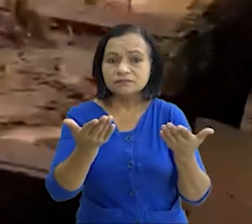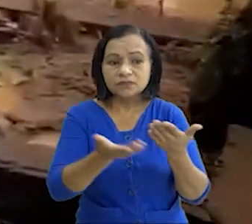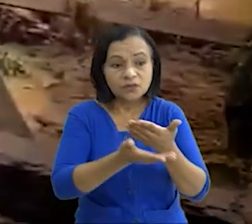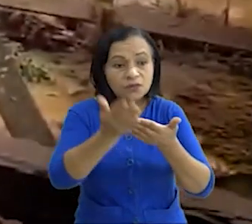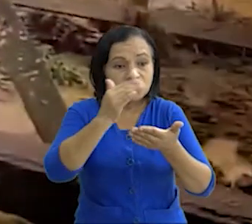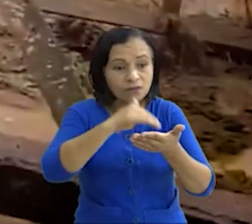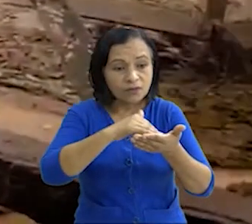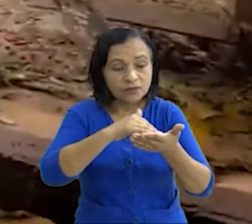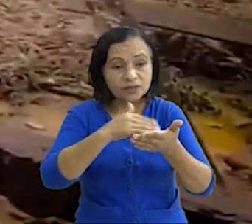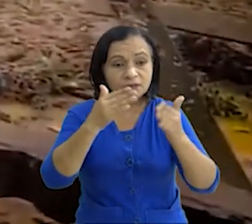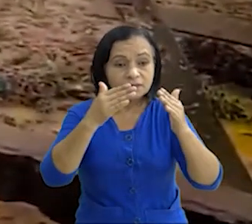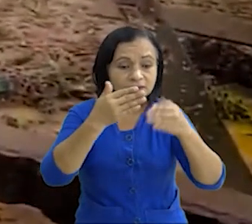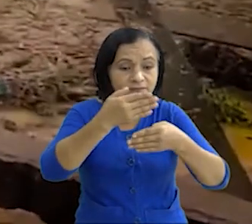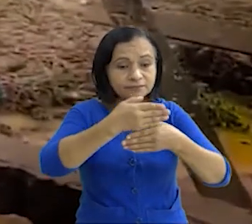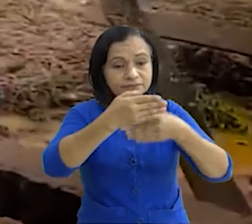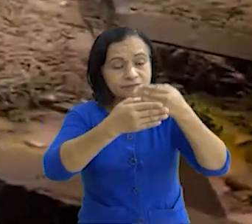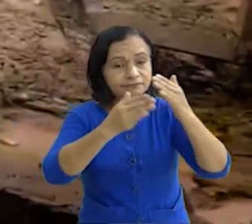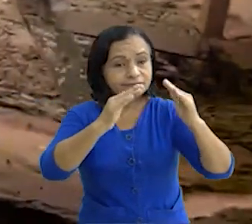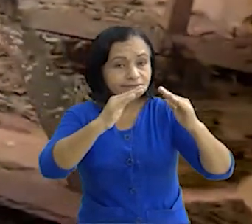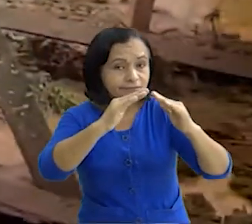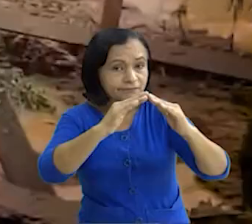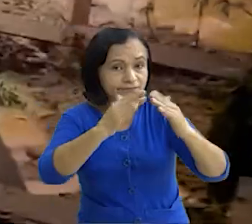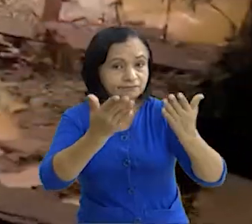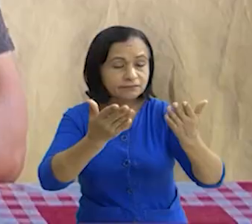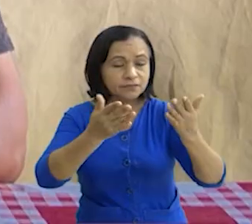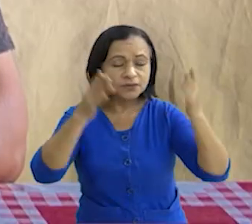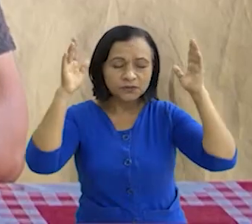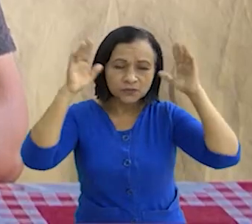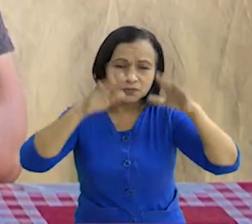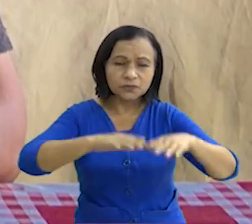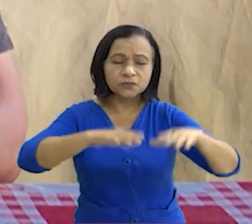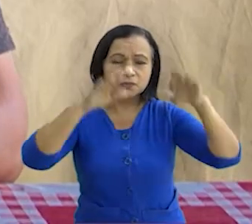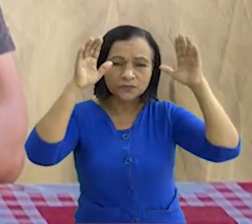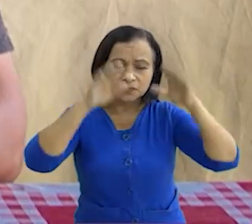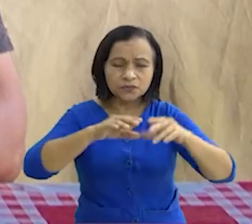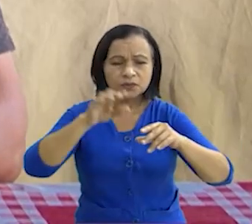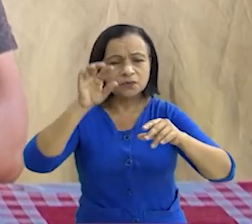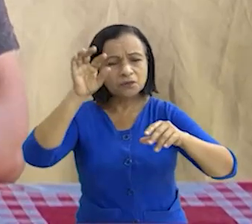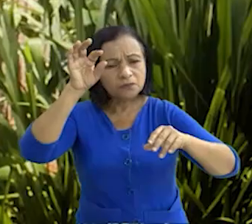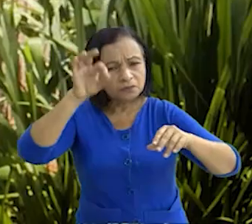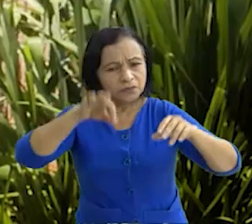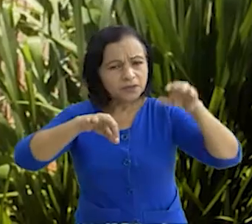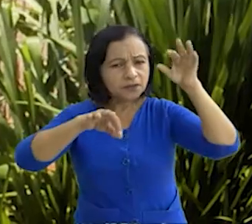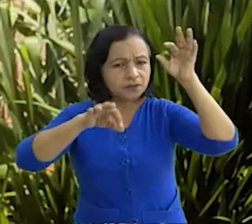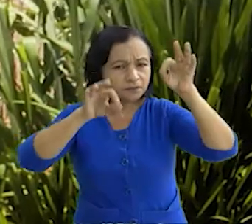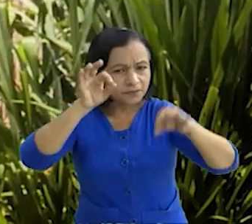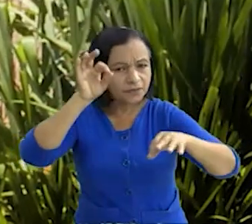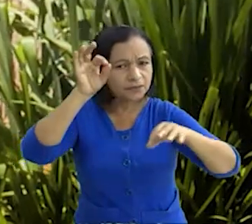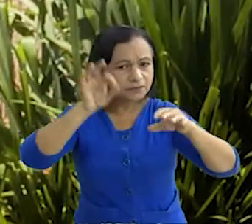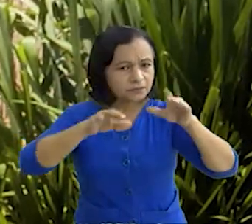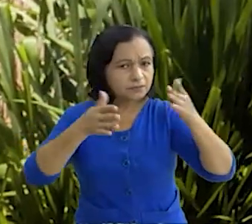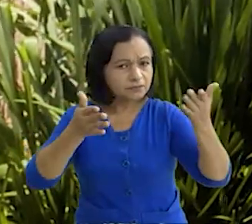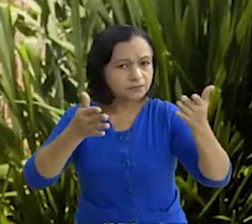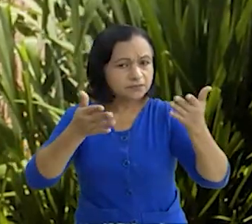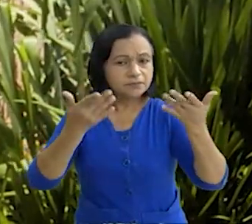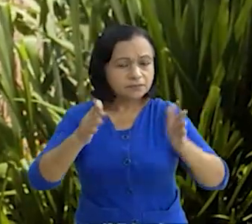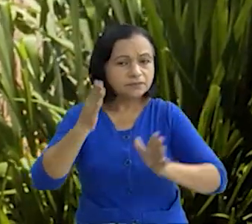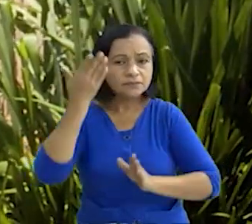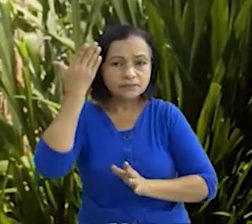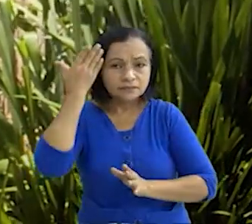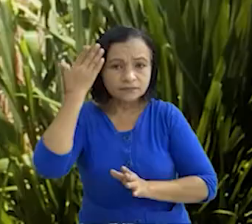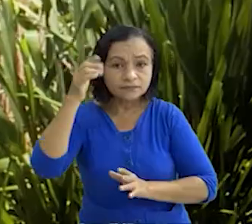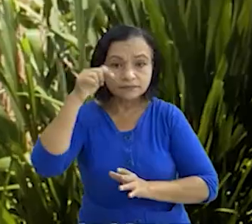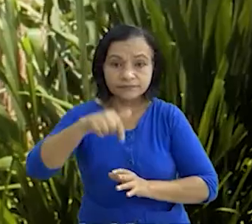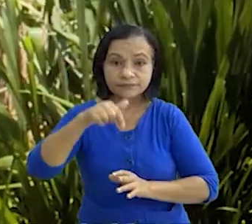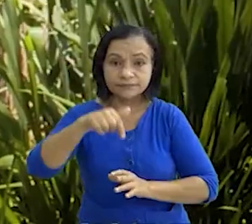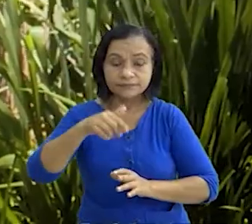levantar de nuevo esa chocita. Lluvia, con brisa poco. Y así, pero como ya nosotros aquí sabemos de